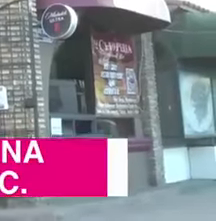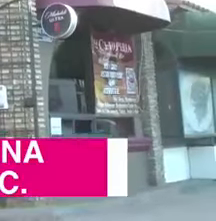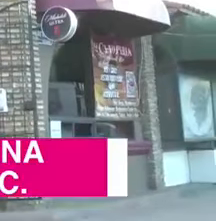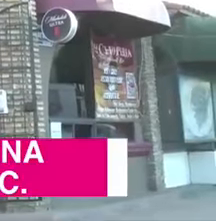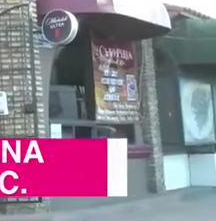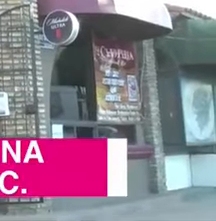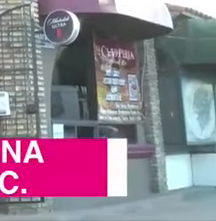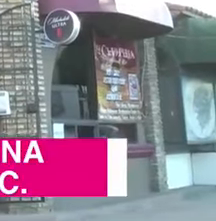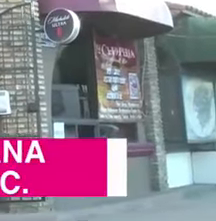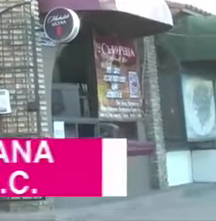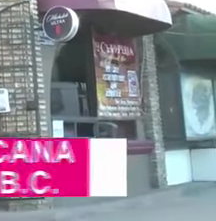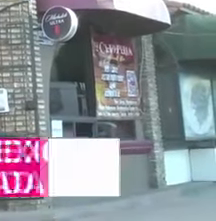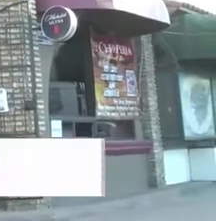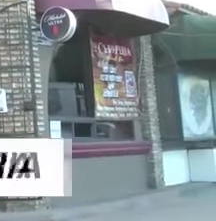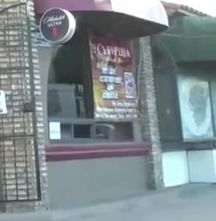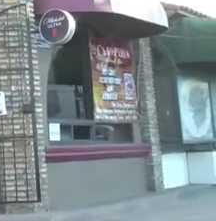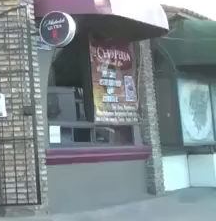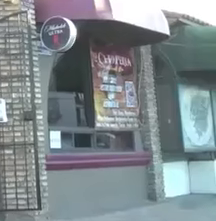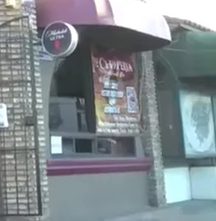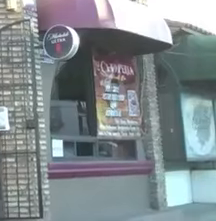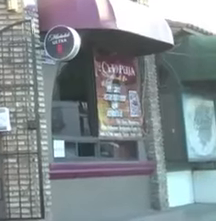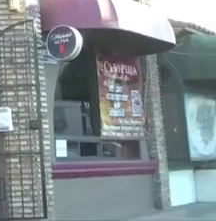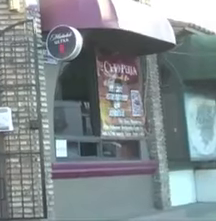La Chopería.